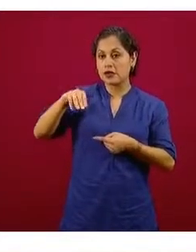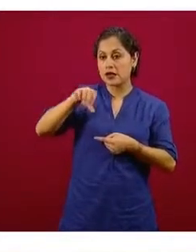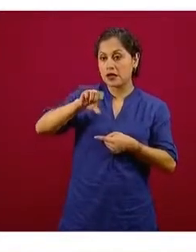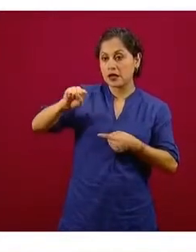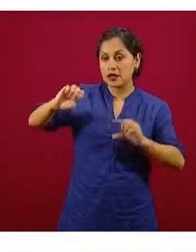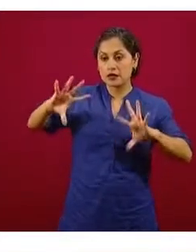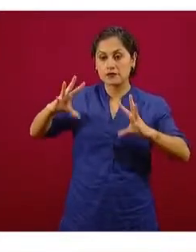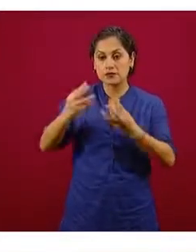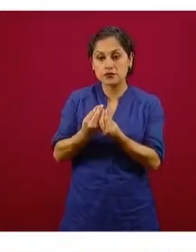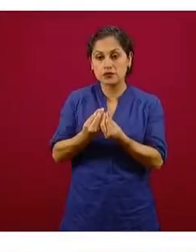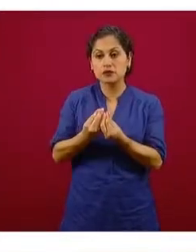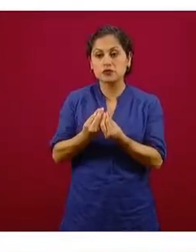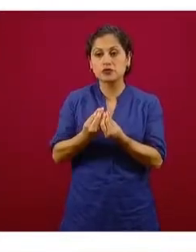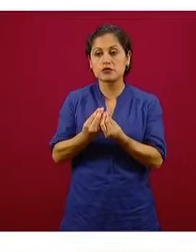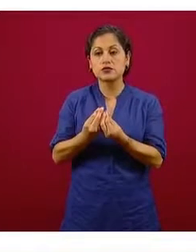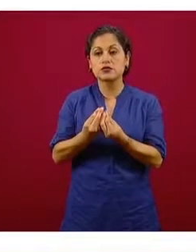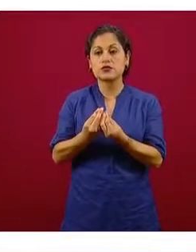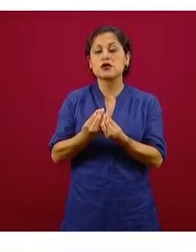concentra un